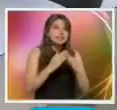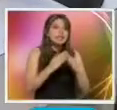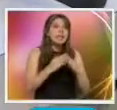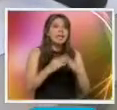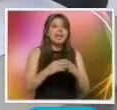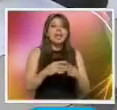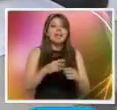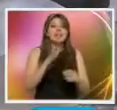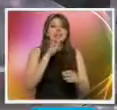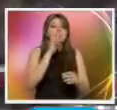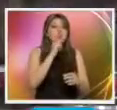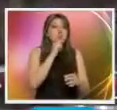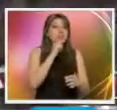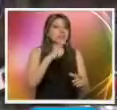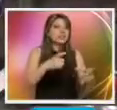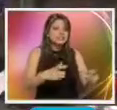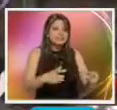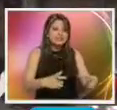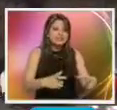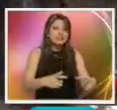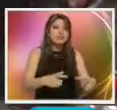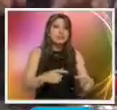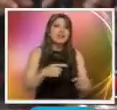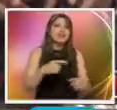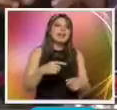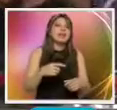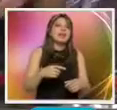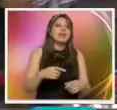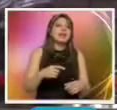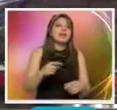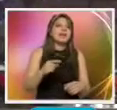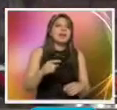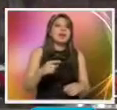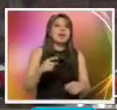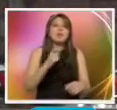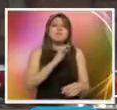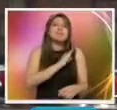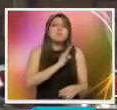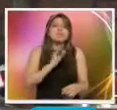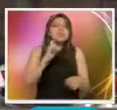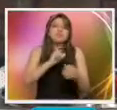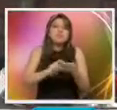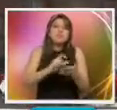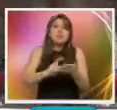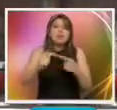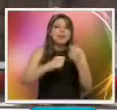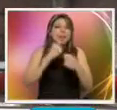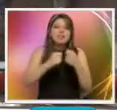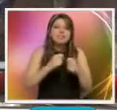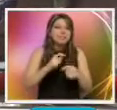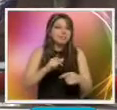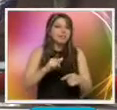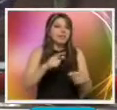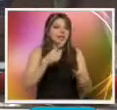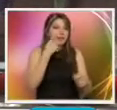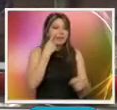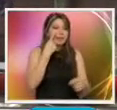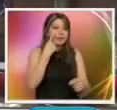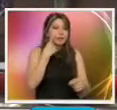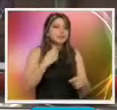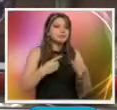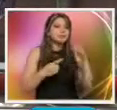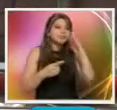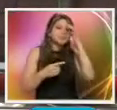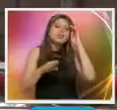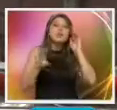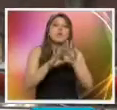una salsa ya hecha, Ok. la de su gusto, y entonces vamos a bañar el platillo con eso. Me parece excelente. Ahorita vamos a hacer una marinación tipo pibil. Ok.